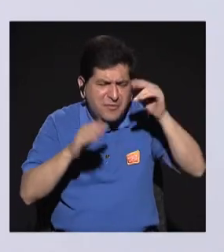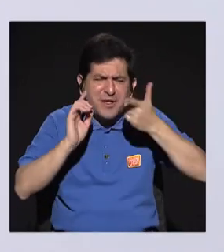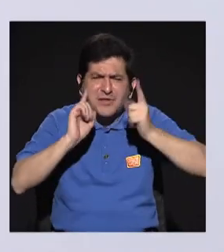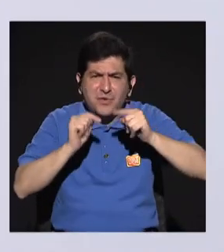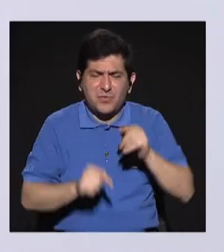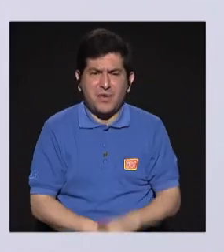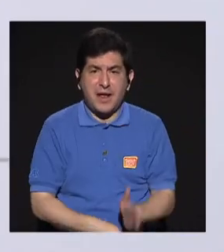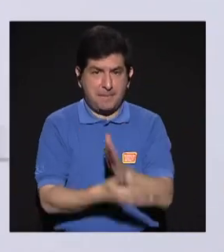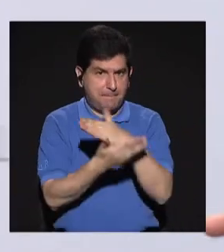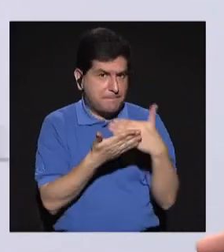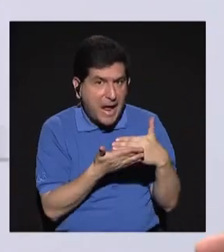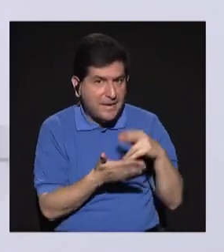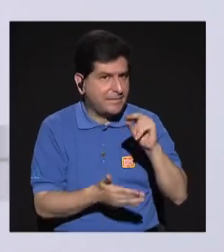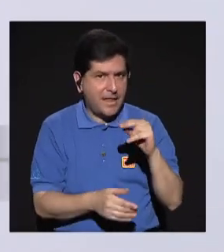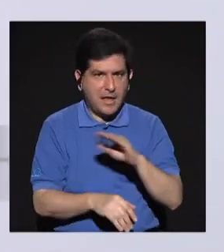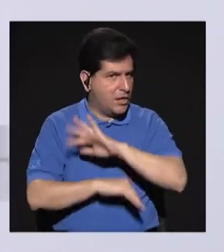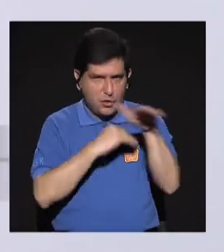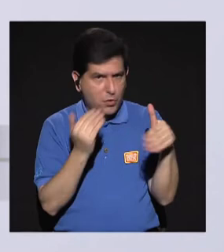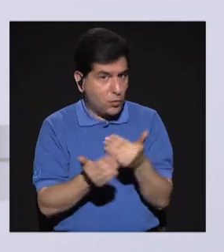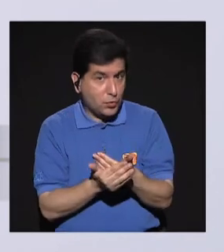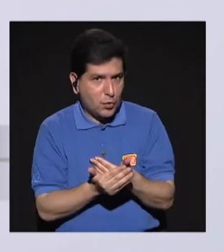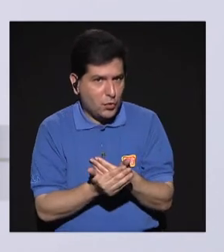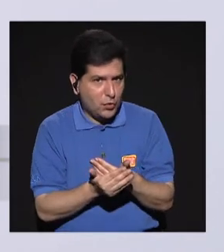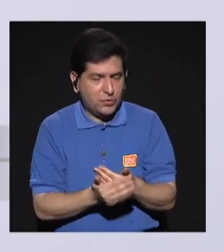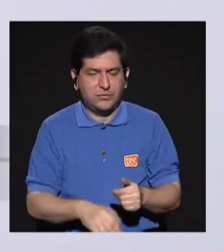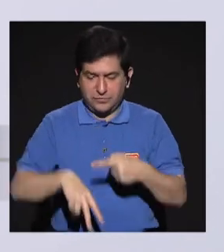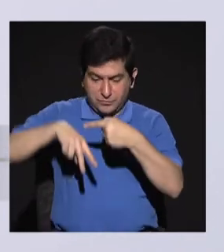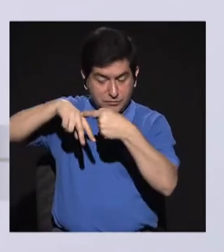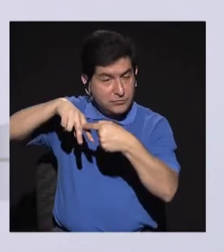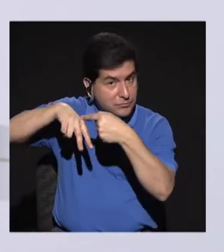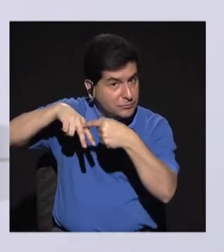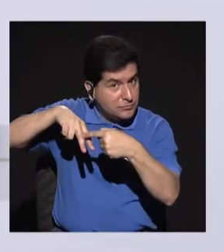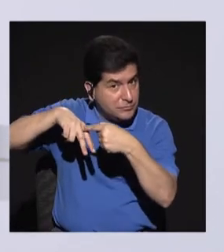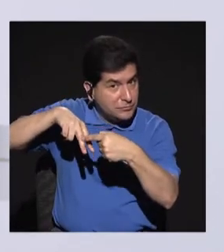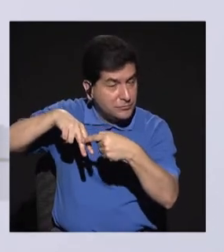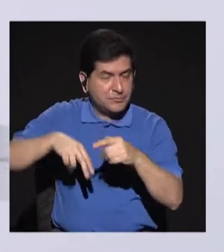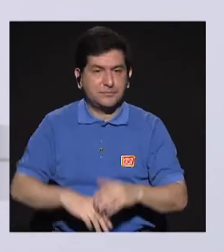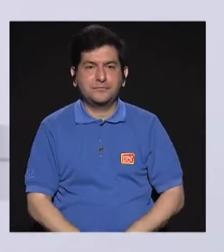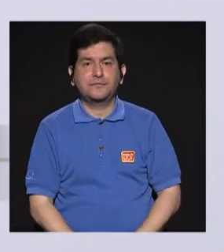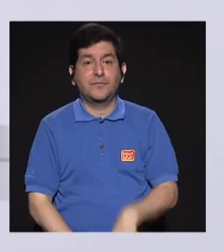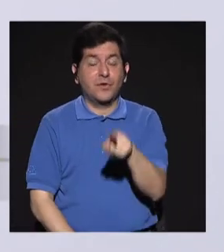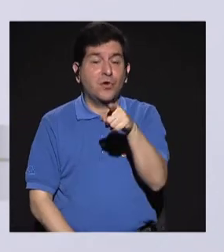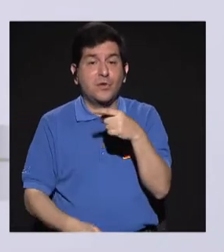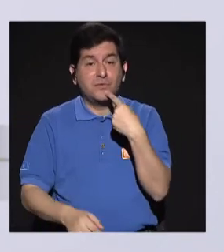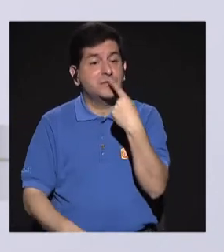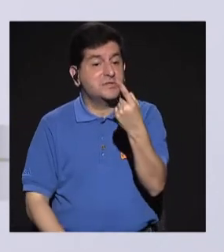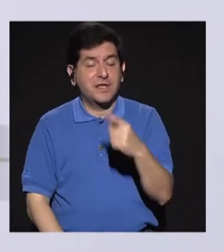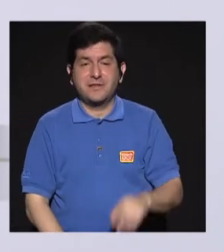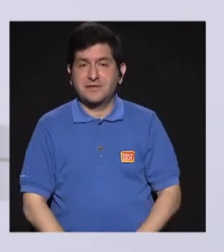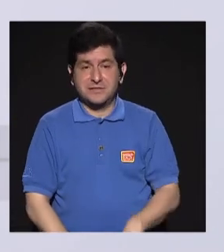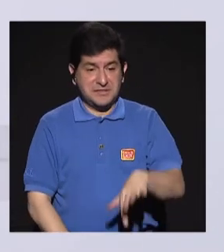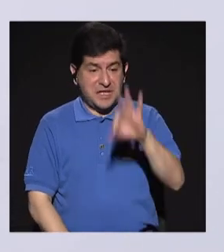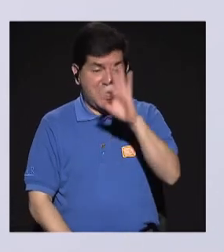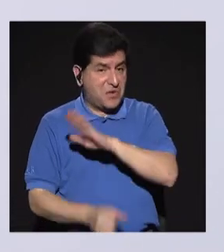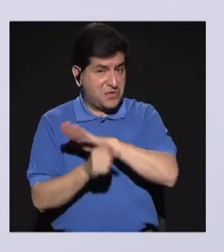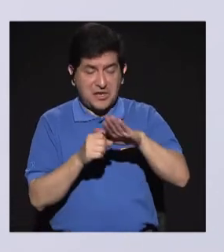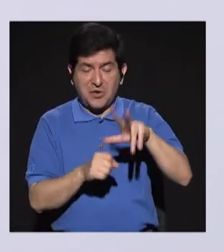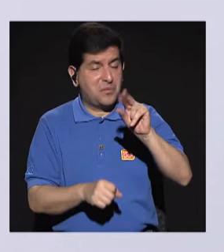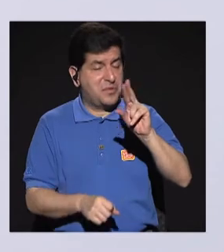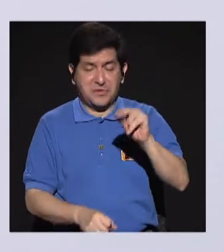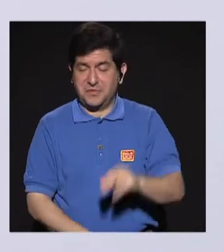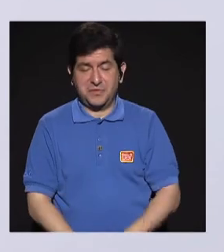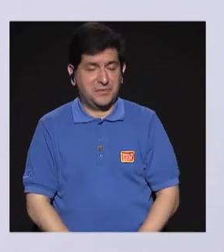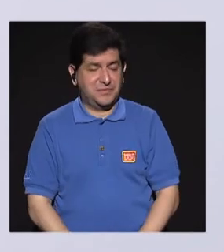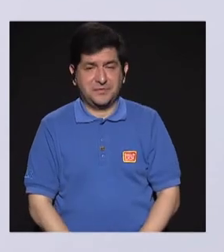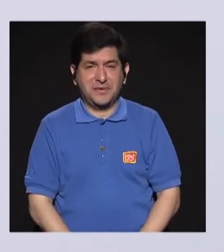extraer a partir de un pedazo no el fémur completo un pedazo del fémur sí claro y como dice este no siempre lo vamos a encontrar completo